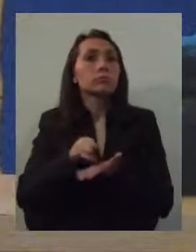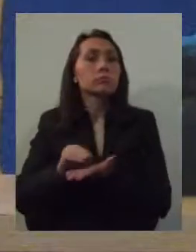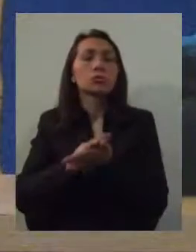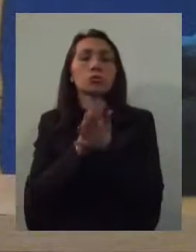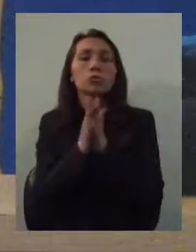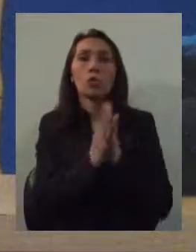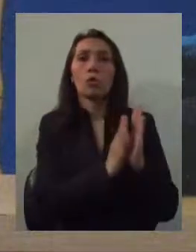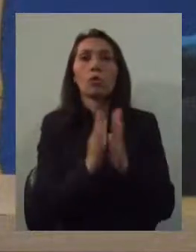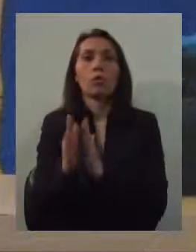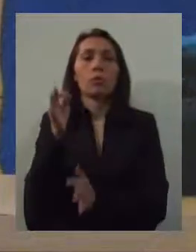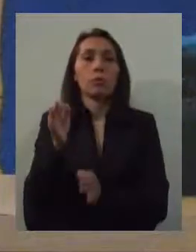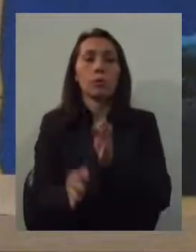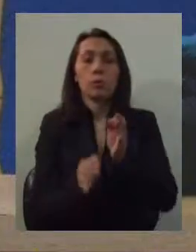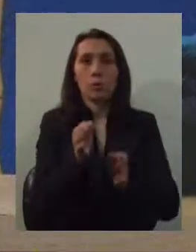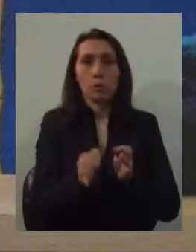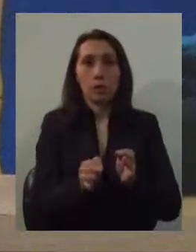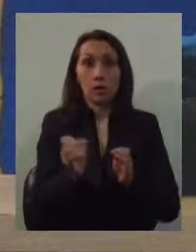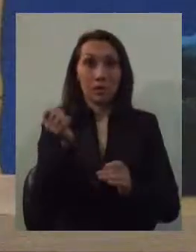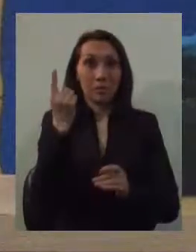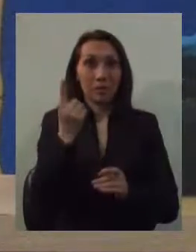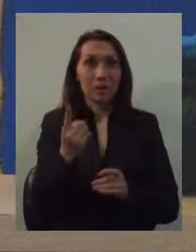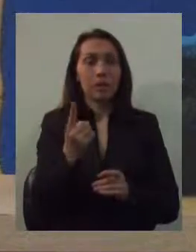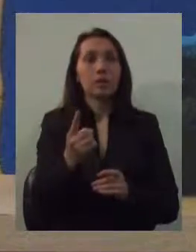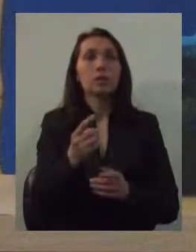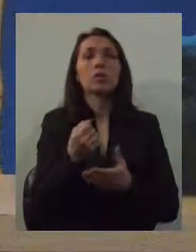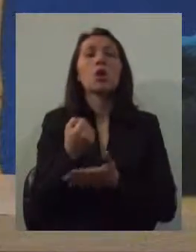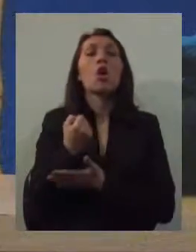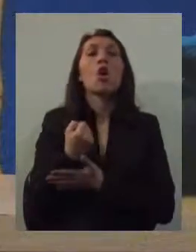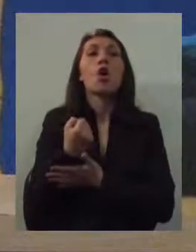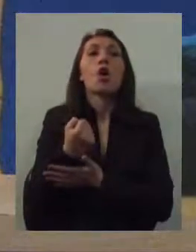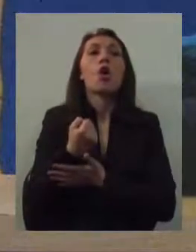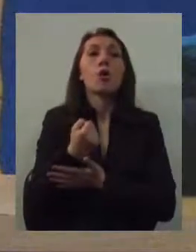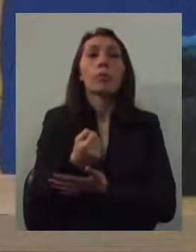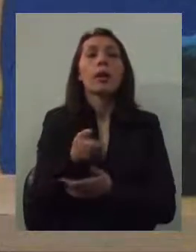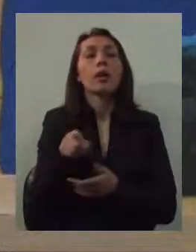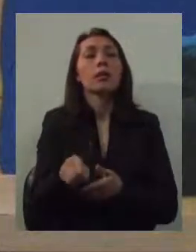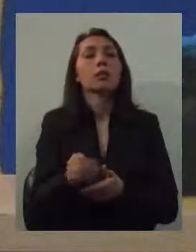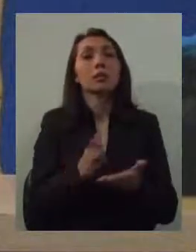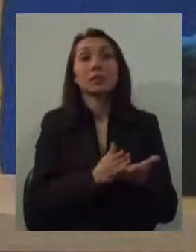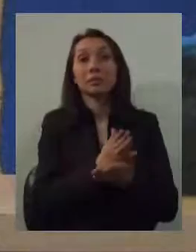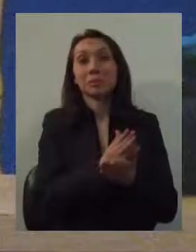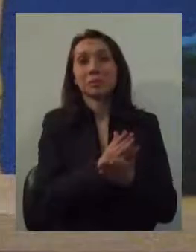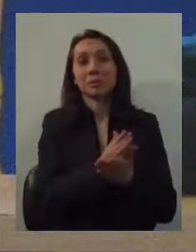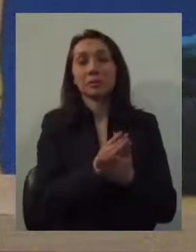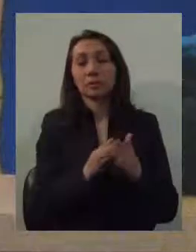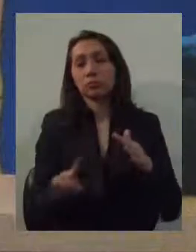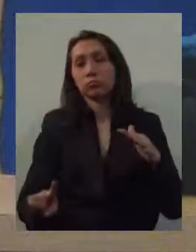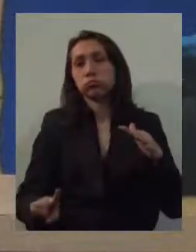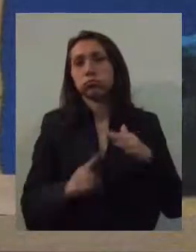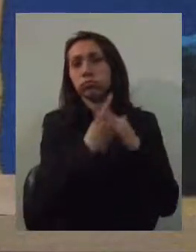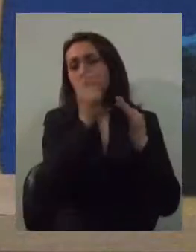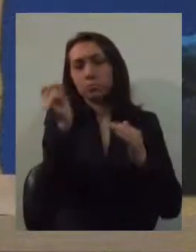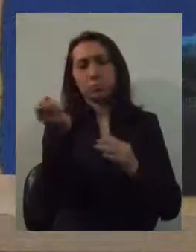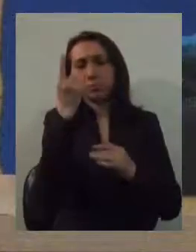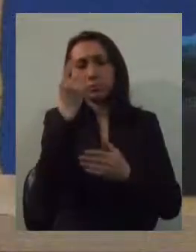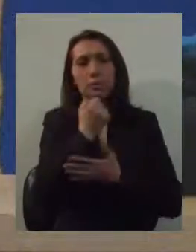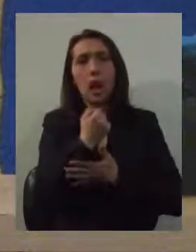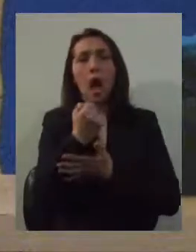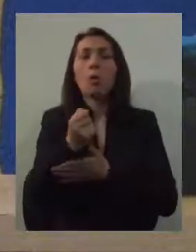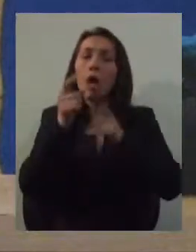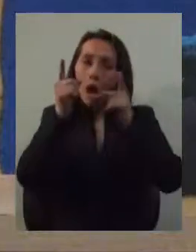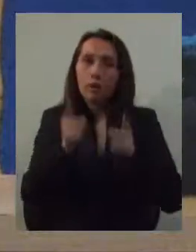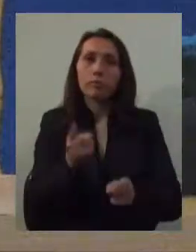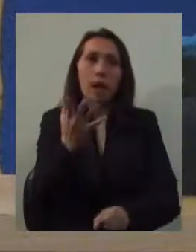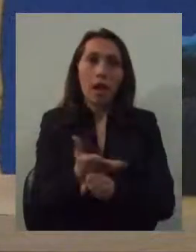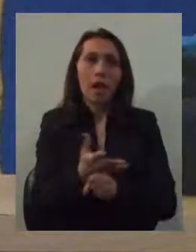ordenamiento jurídico. La primera es la de la cooperación, o sea, partimos del principio de la cooperación. Hay que